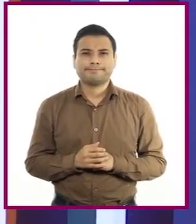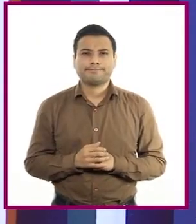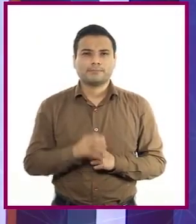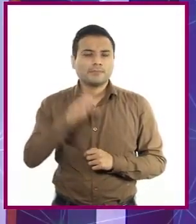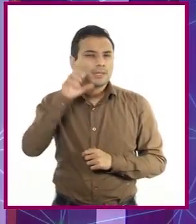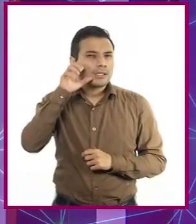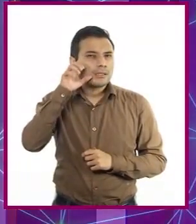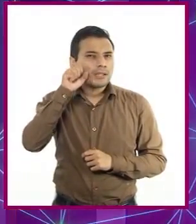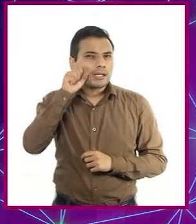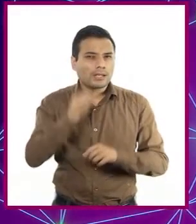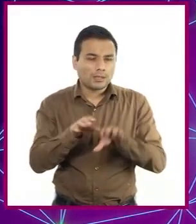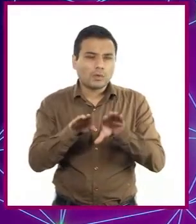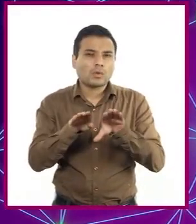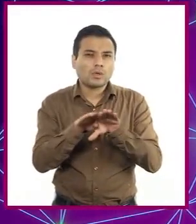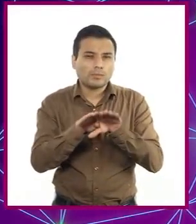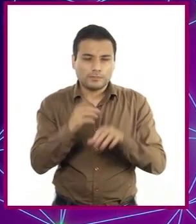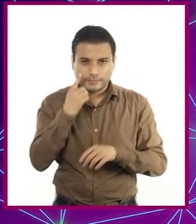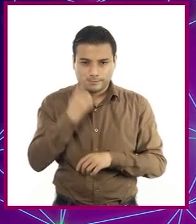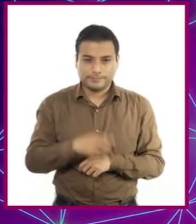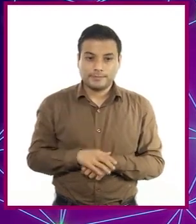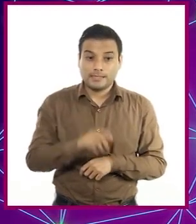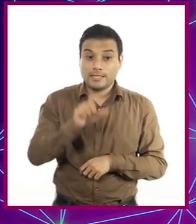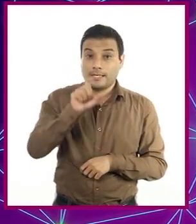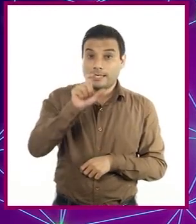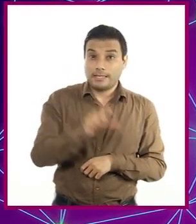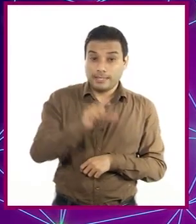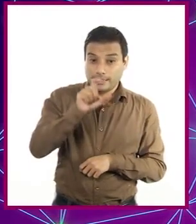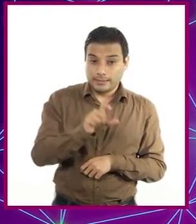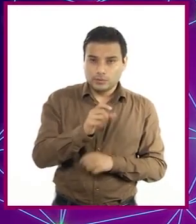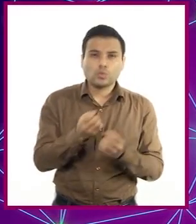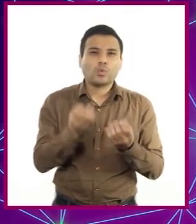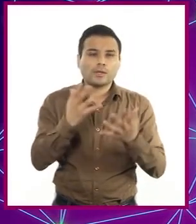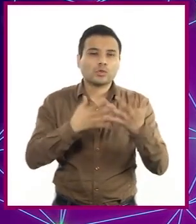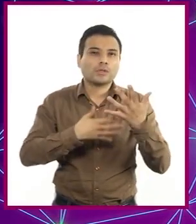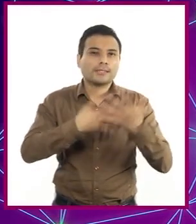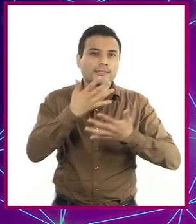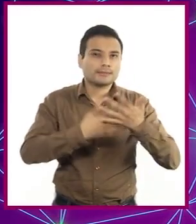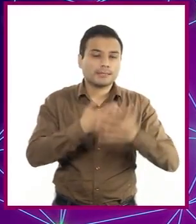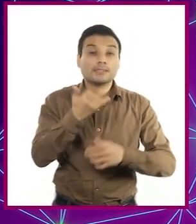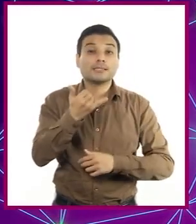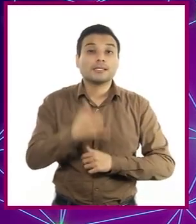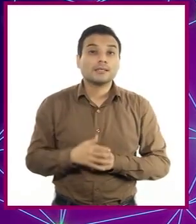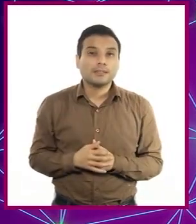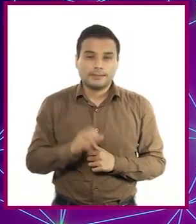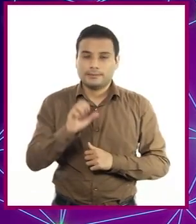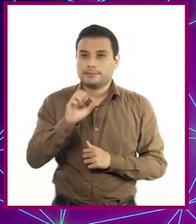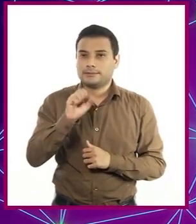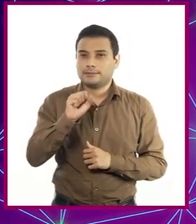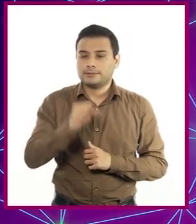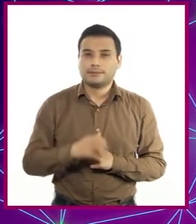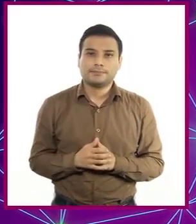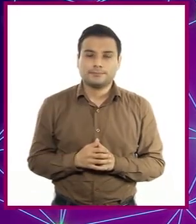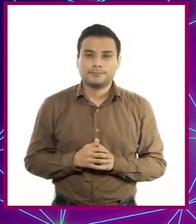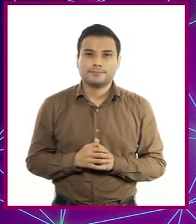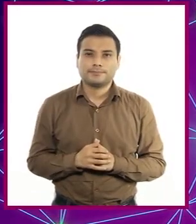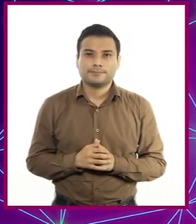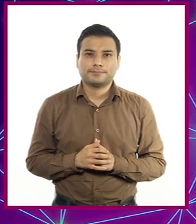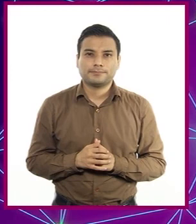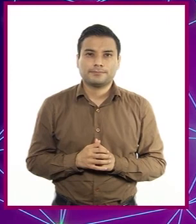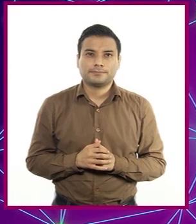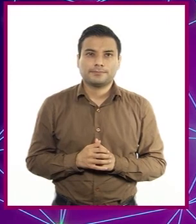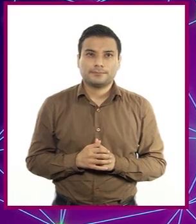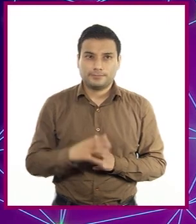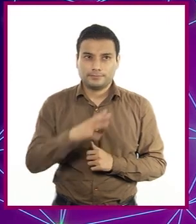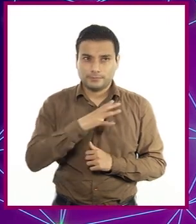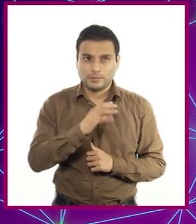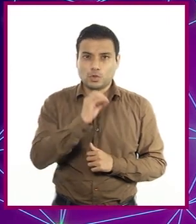naranja, observamos que X tiene el valor de 15, mientras que Y tiene un valor de 60, referenciado al origen. Por